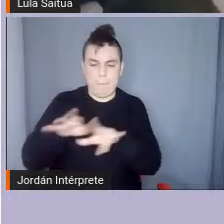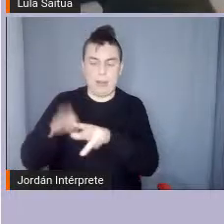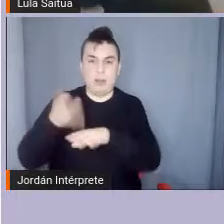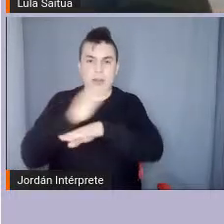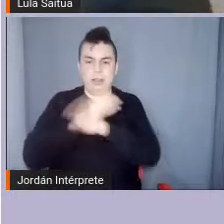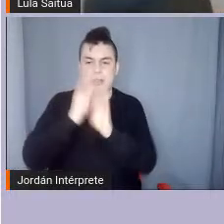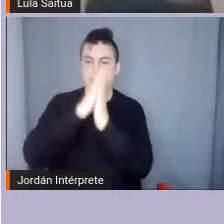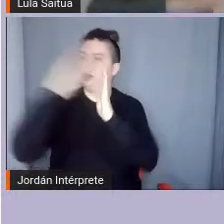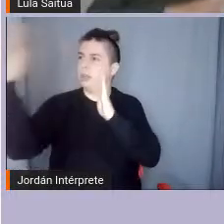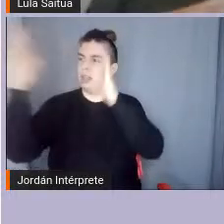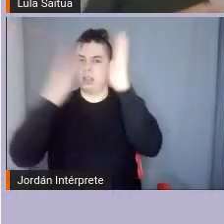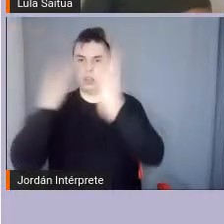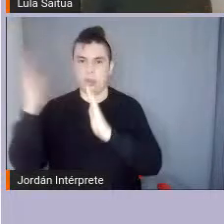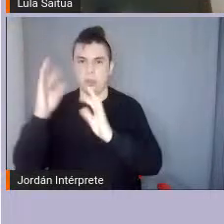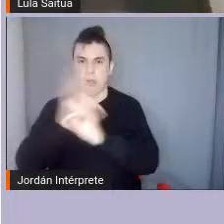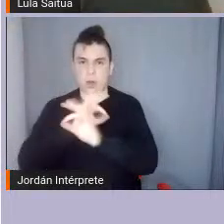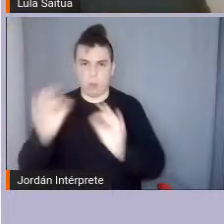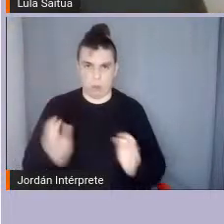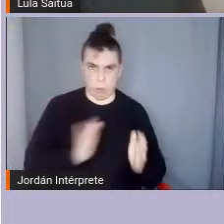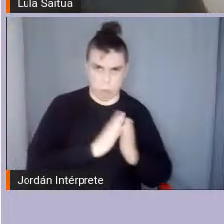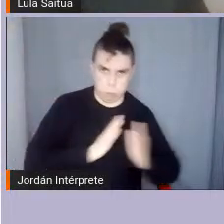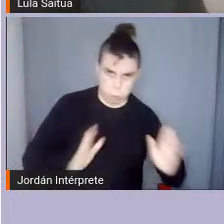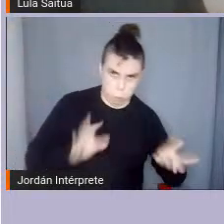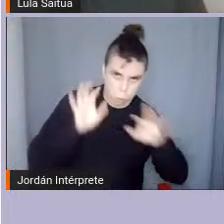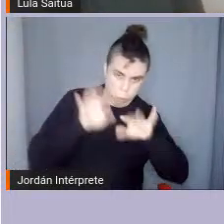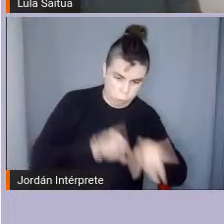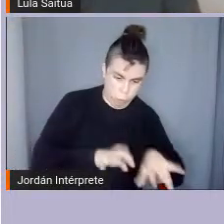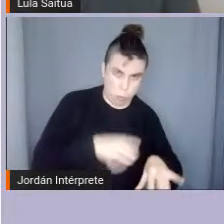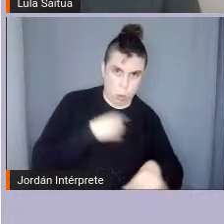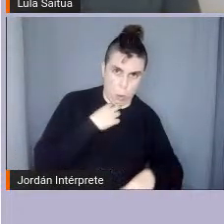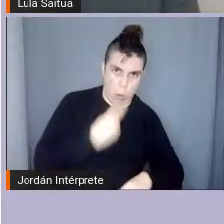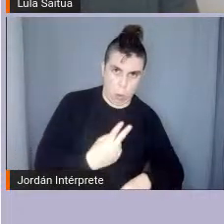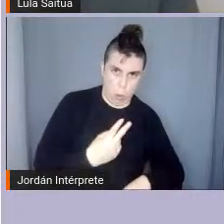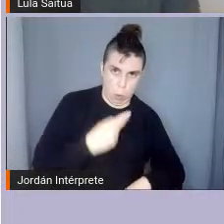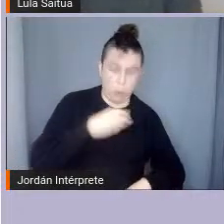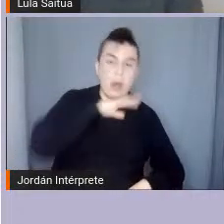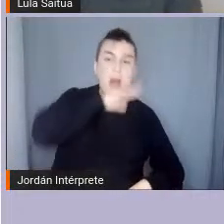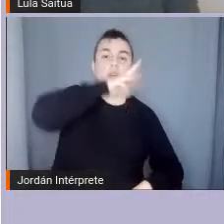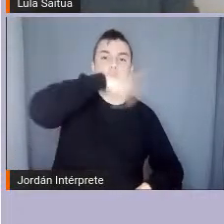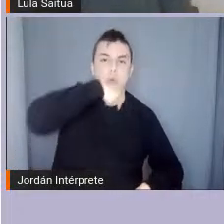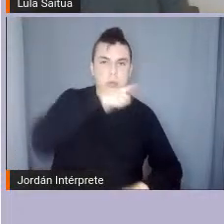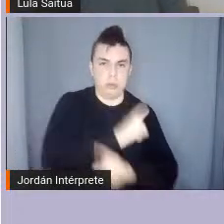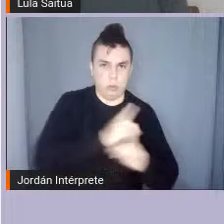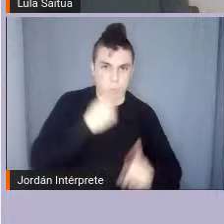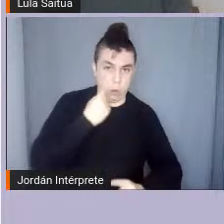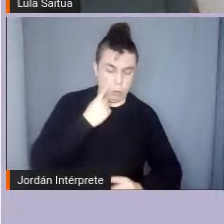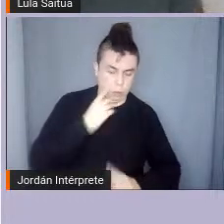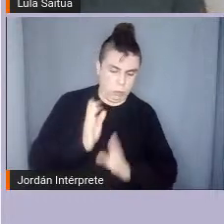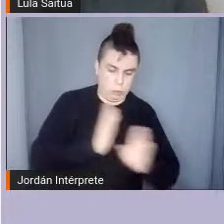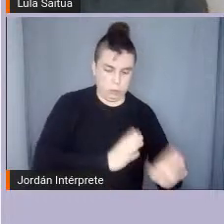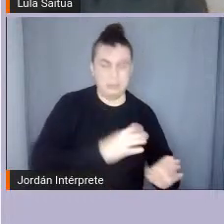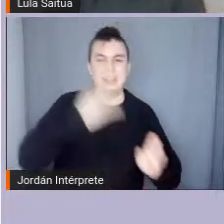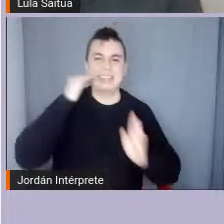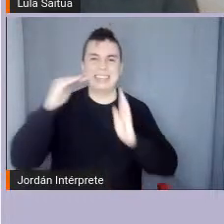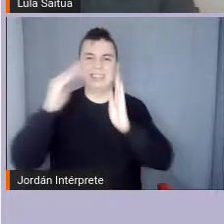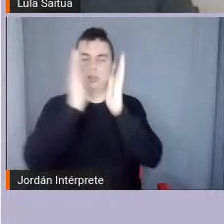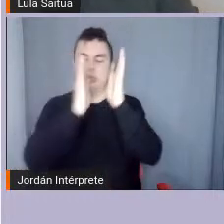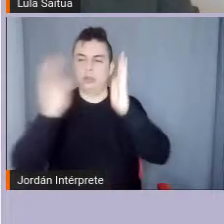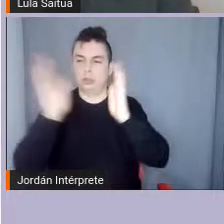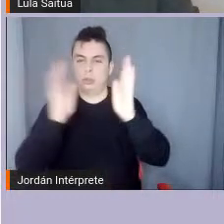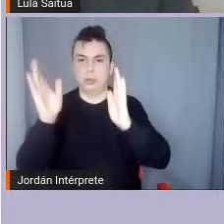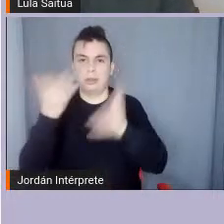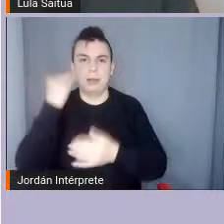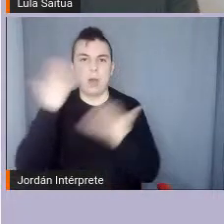anterior. Nunca tan bajo, porque eso es un registro de adultos y sobre todo de hombres, para que estos puedan así imitarlos